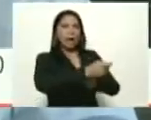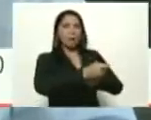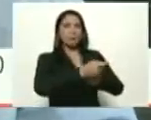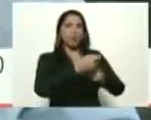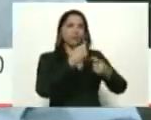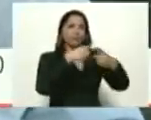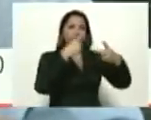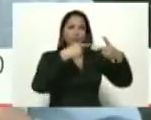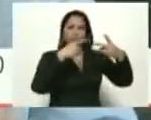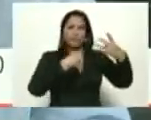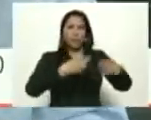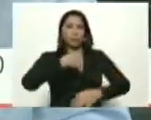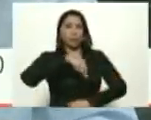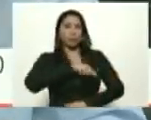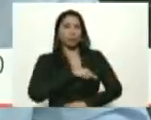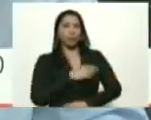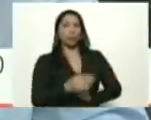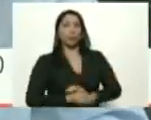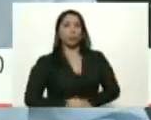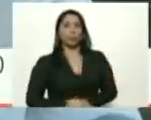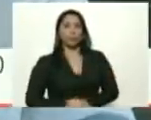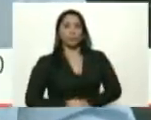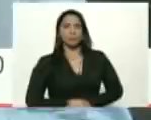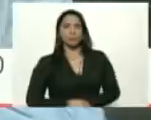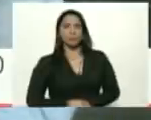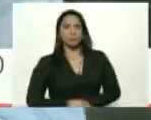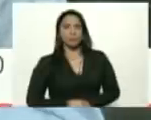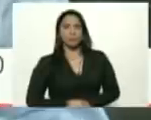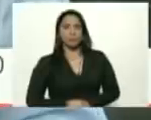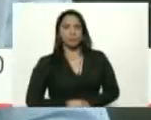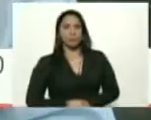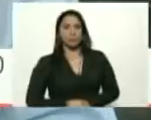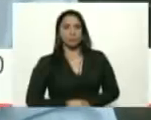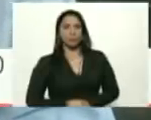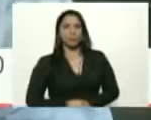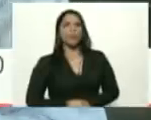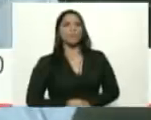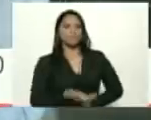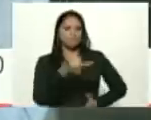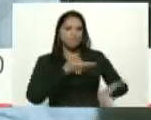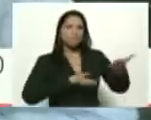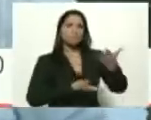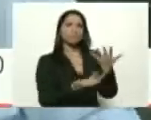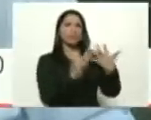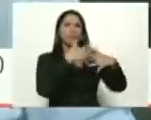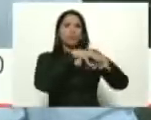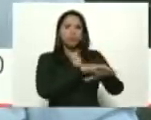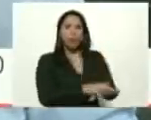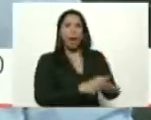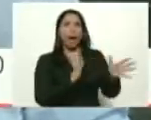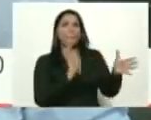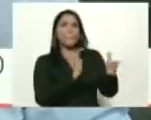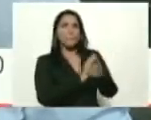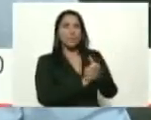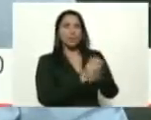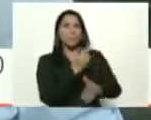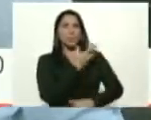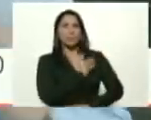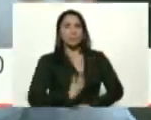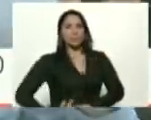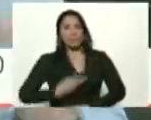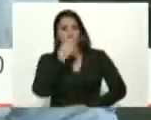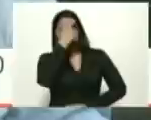que hemos venido y otros commodities que hemos venido interactuando y articulando con el compañero vicepresidente